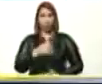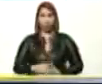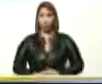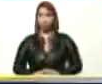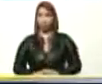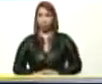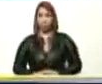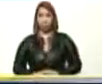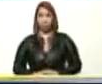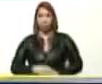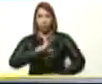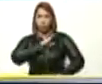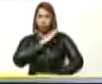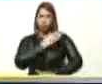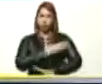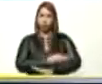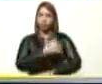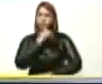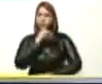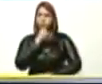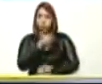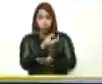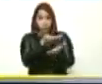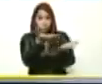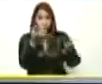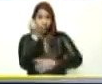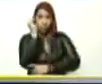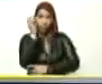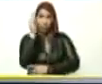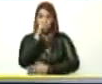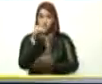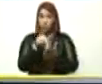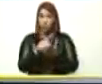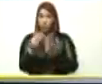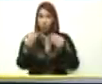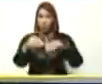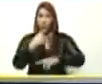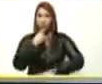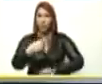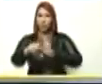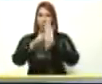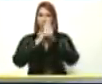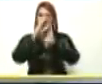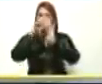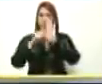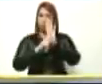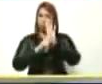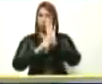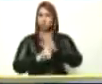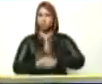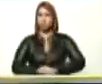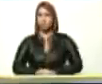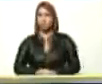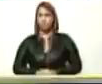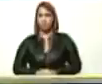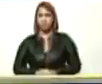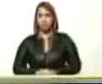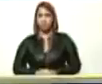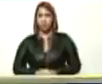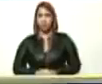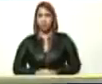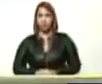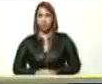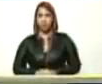está en las potestades, de la asamblea nacional, de acuerdo a la constitución, de la república bolivariana, Venezuela,